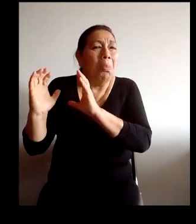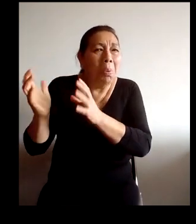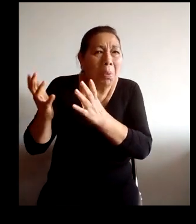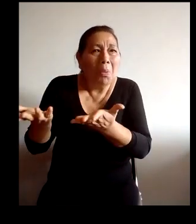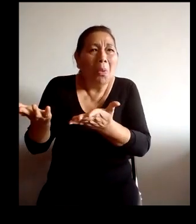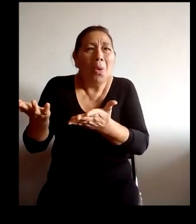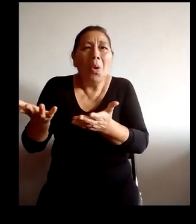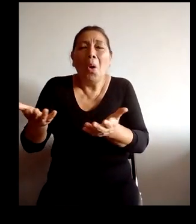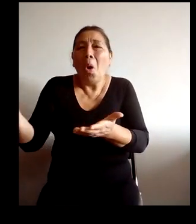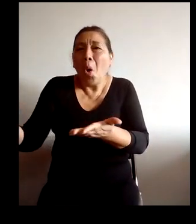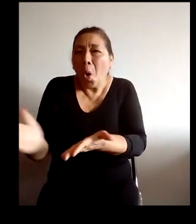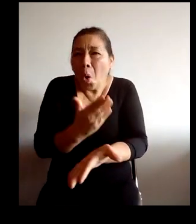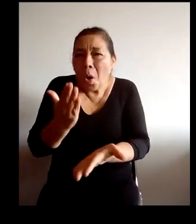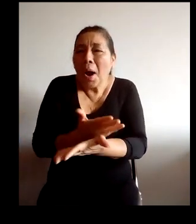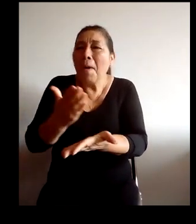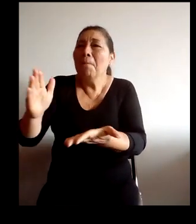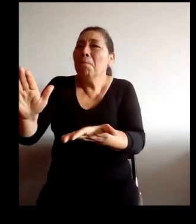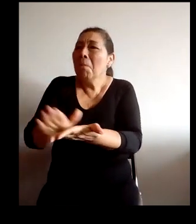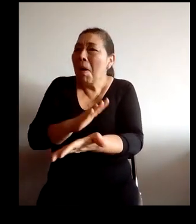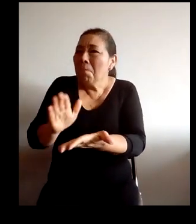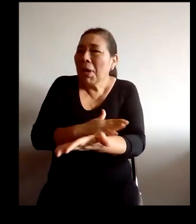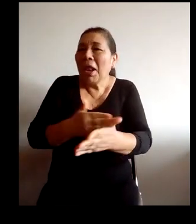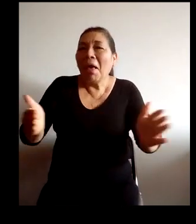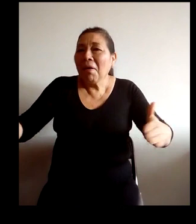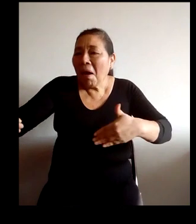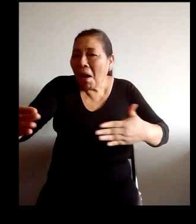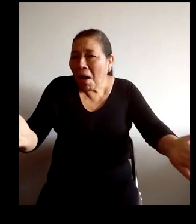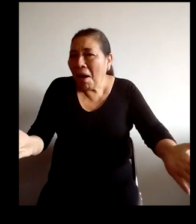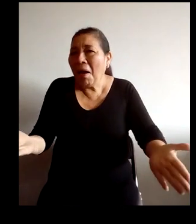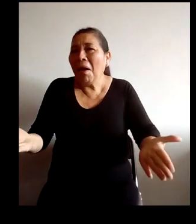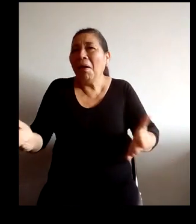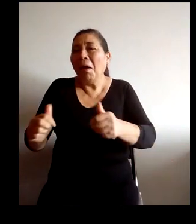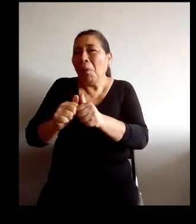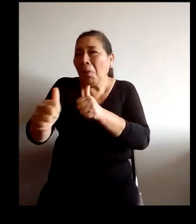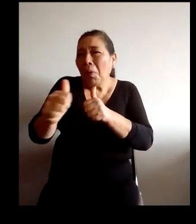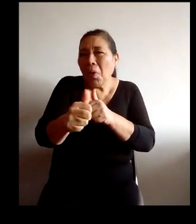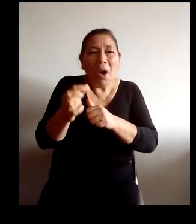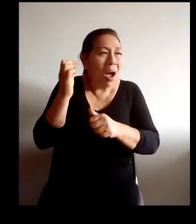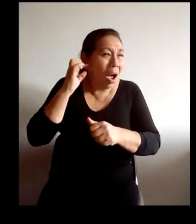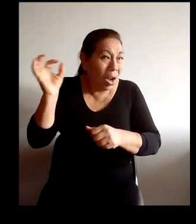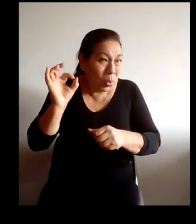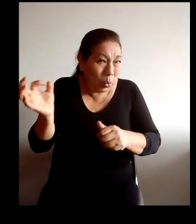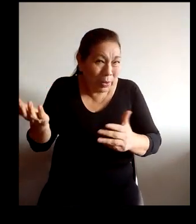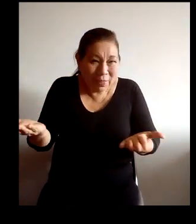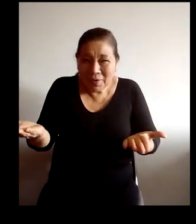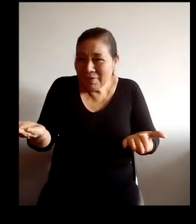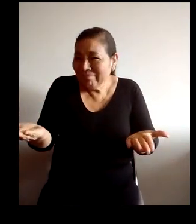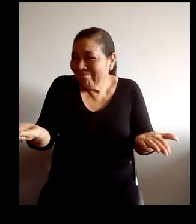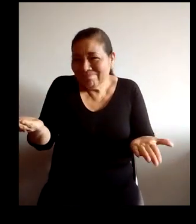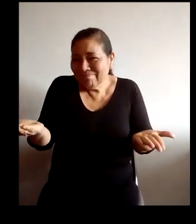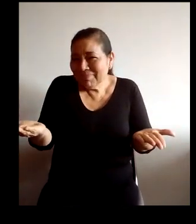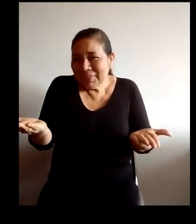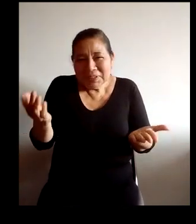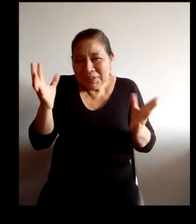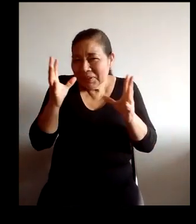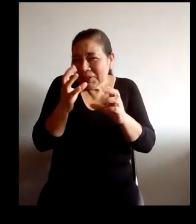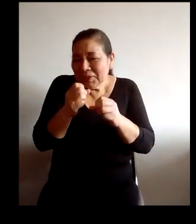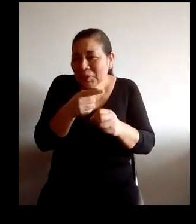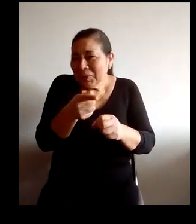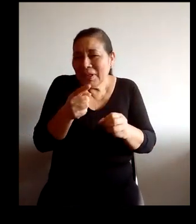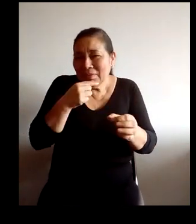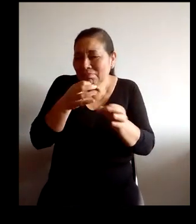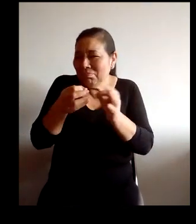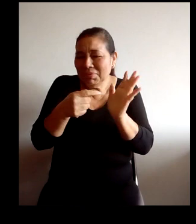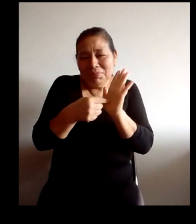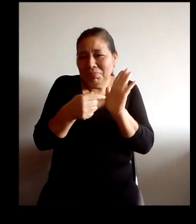Esa conclusión a la que usted trae acá al tribunal, le trae una ficha donde dice maestro perforista, pero no está expuesto a